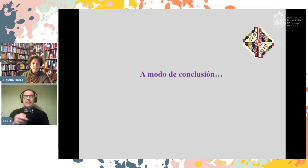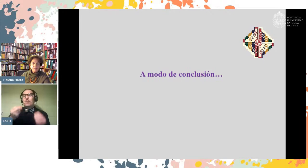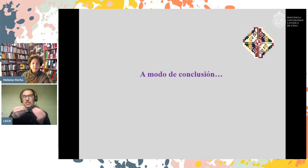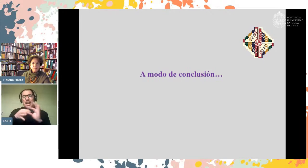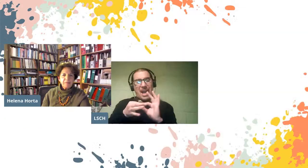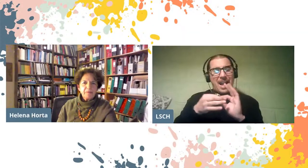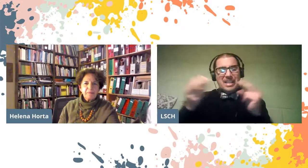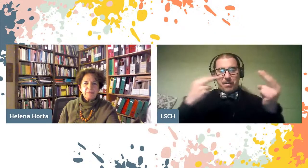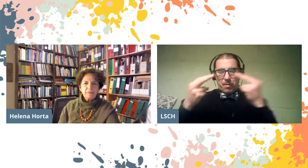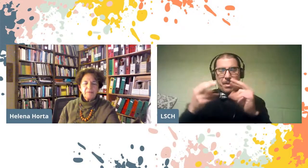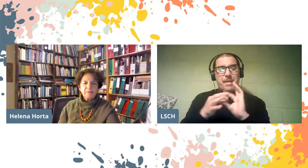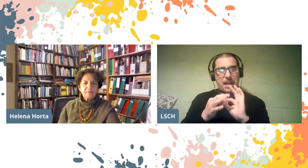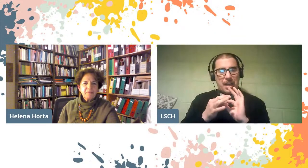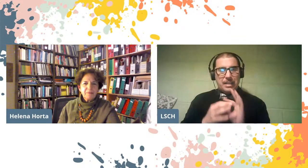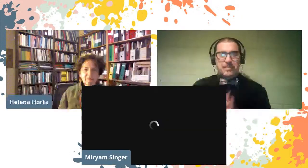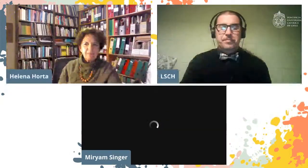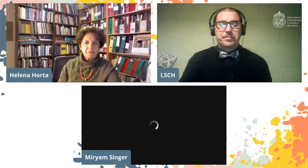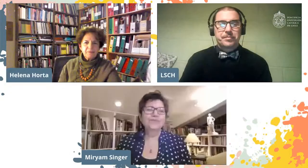atención.